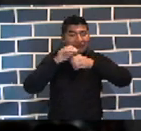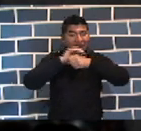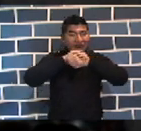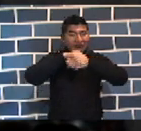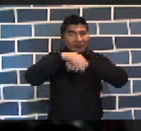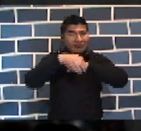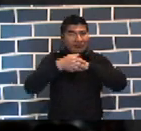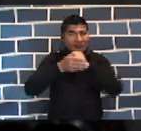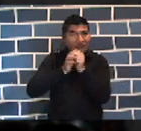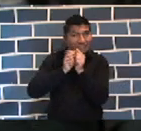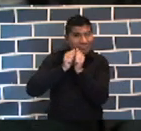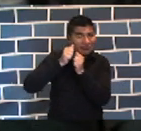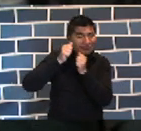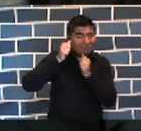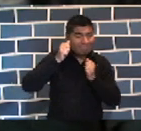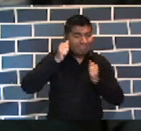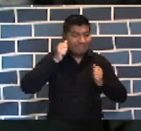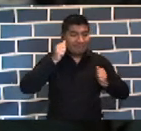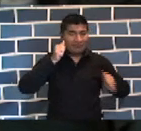nos alejan.